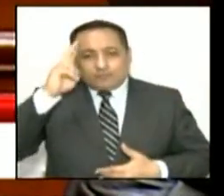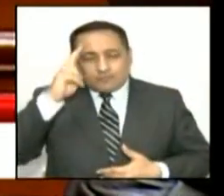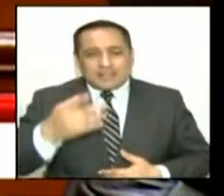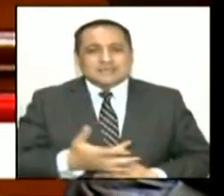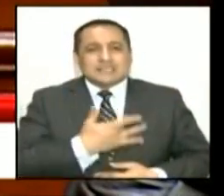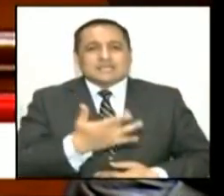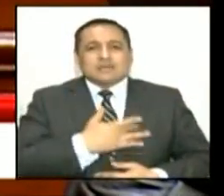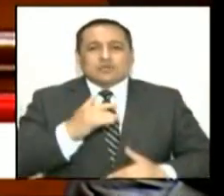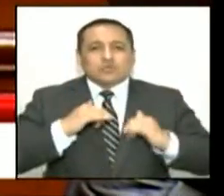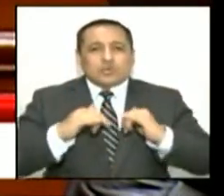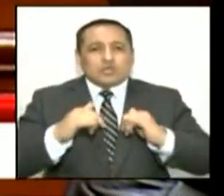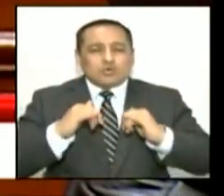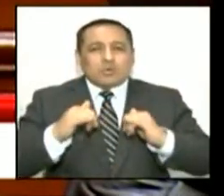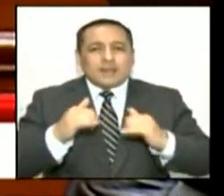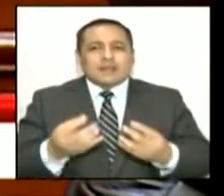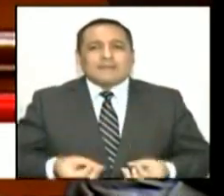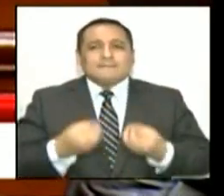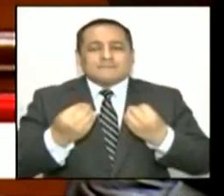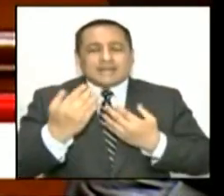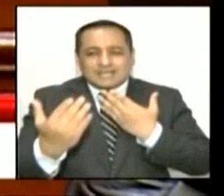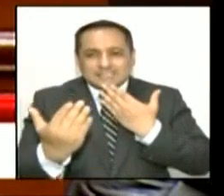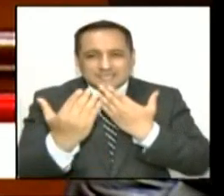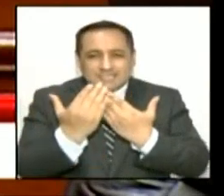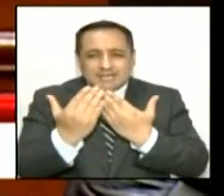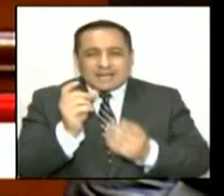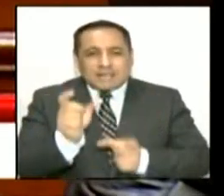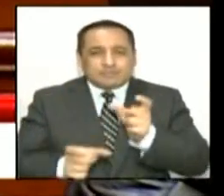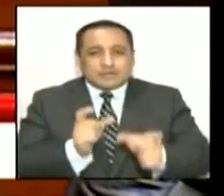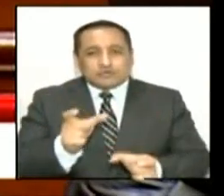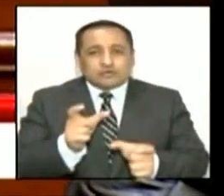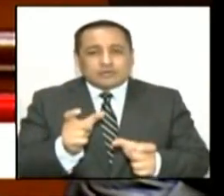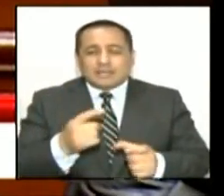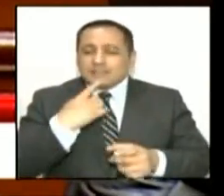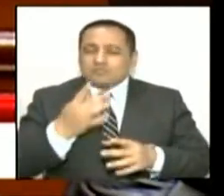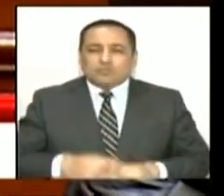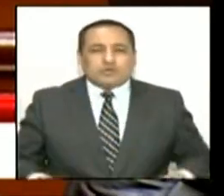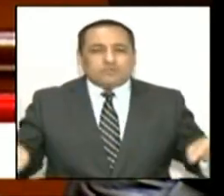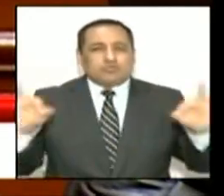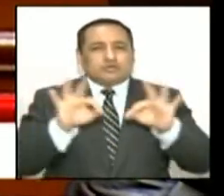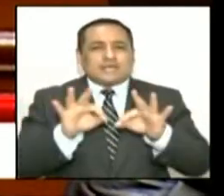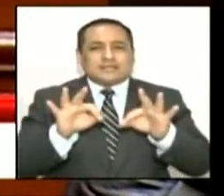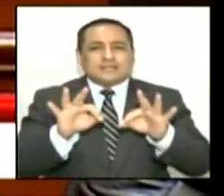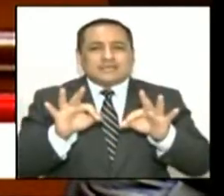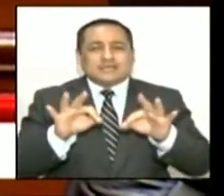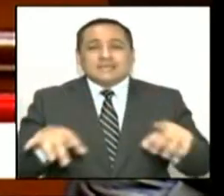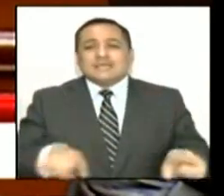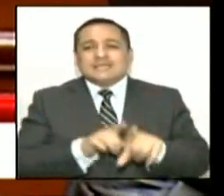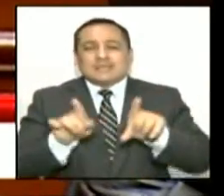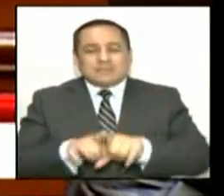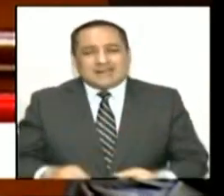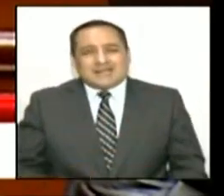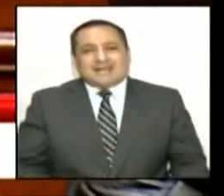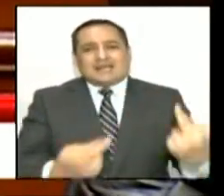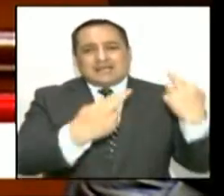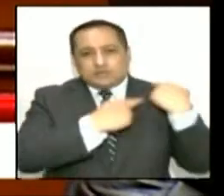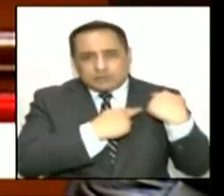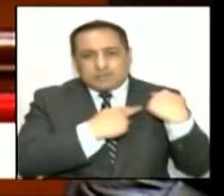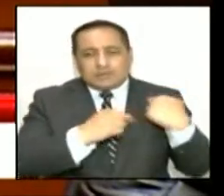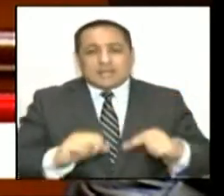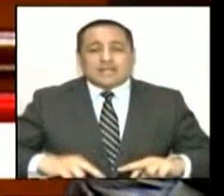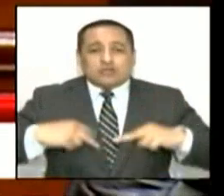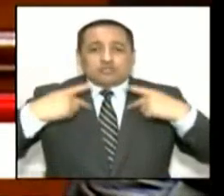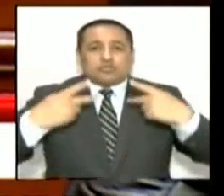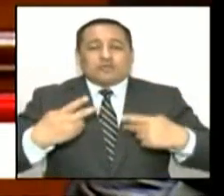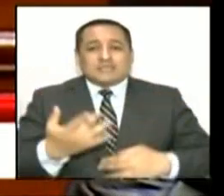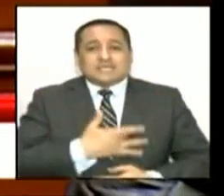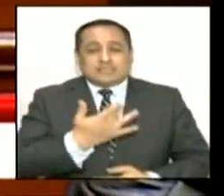empatía para sentirnos cercanos a la ciudadanía es fundamental. Y la responsabilidad en el doble